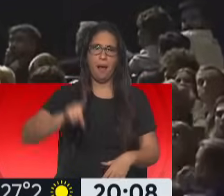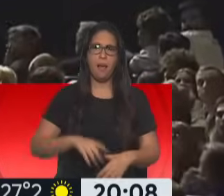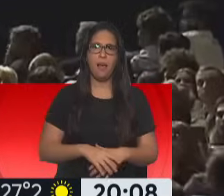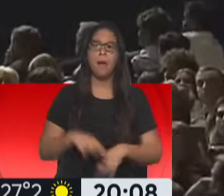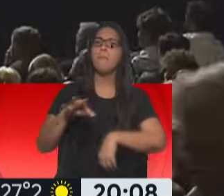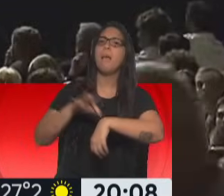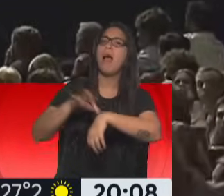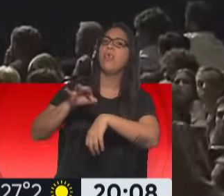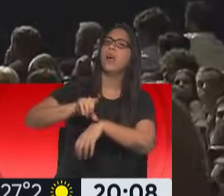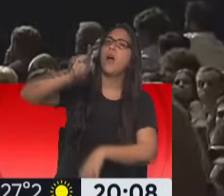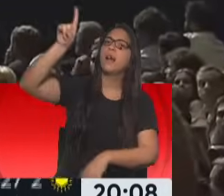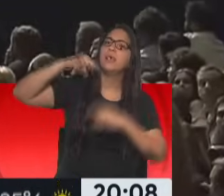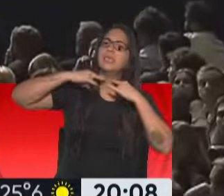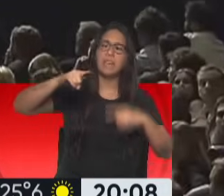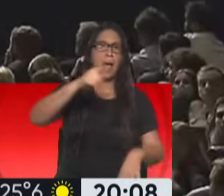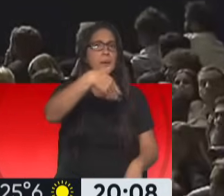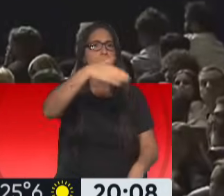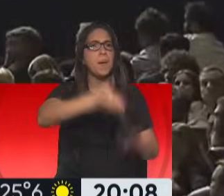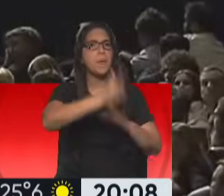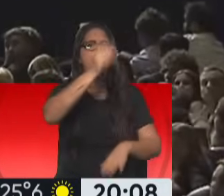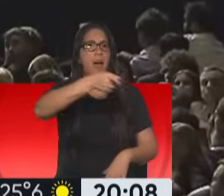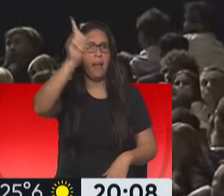Médico arriba. Está yendo.